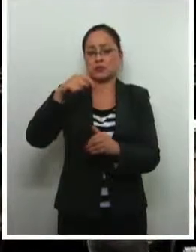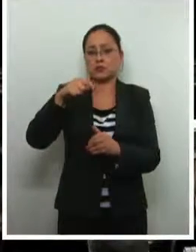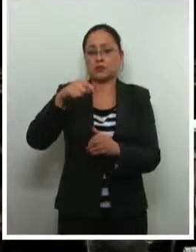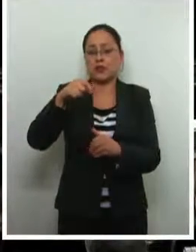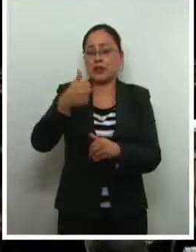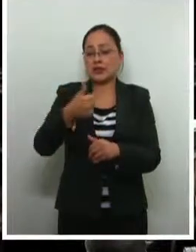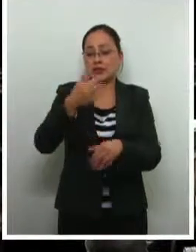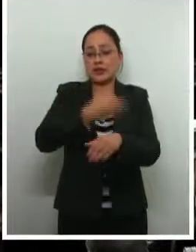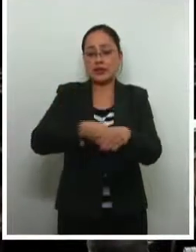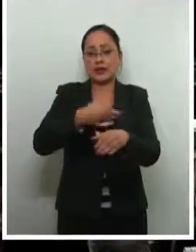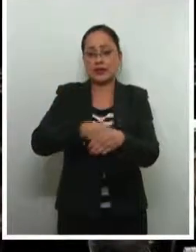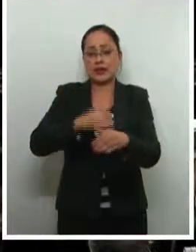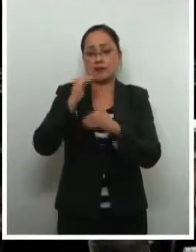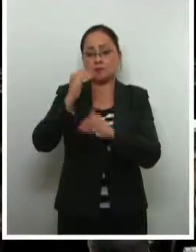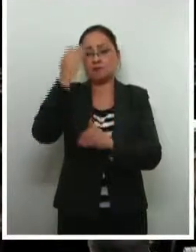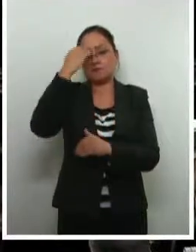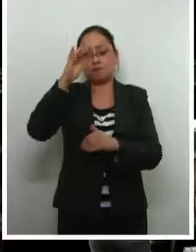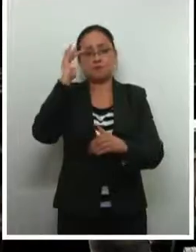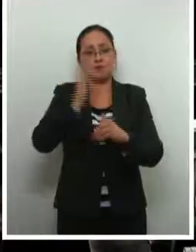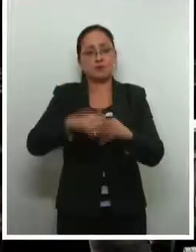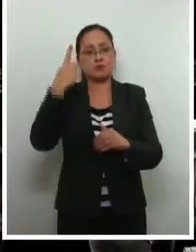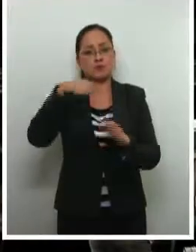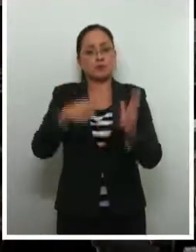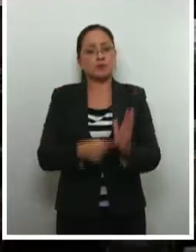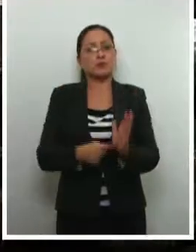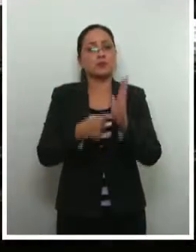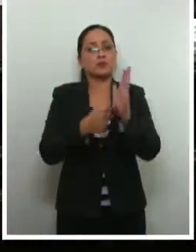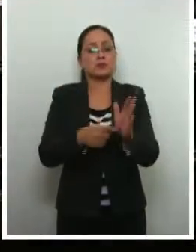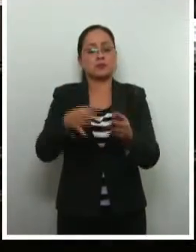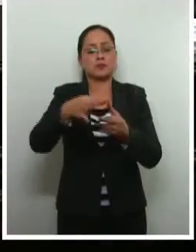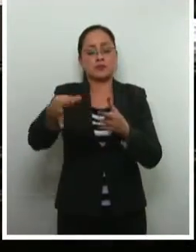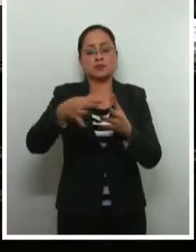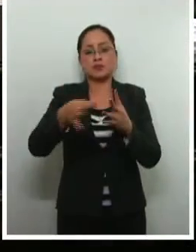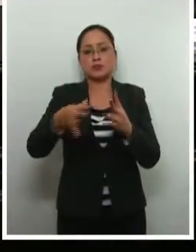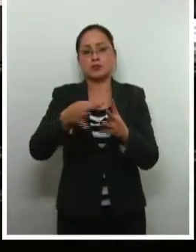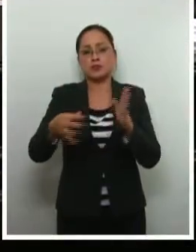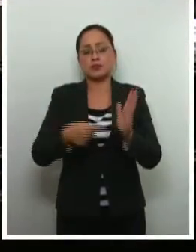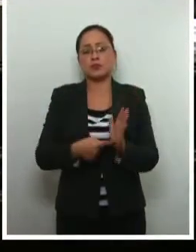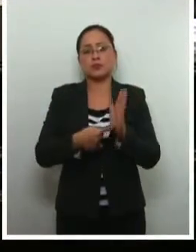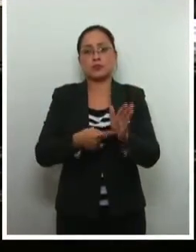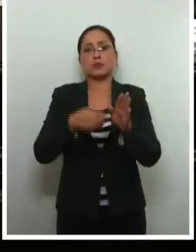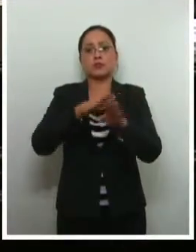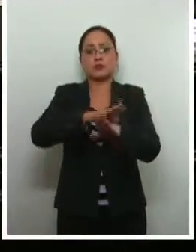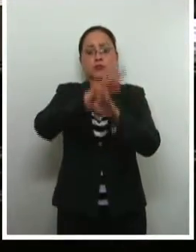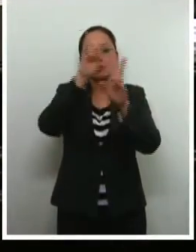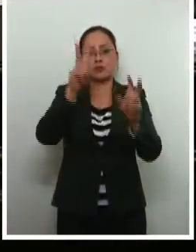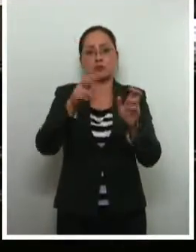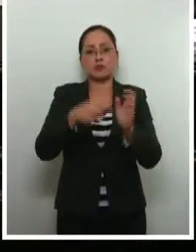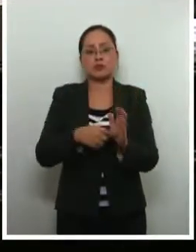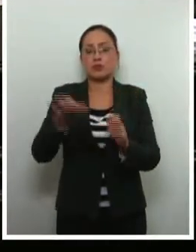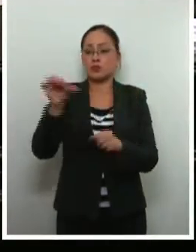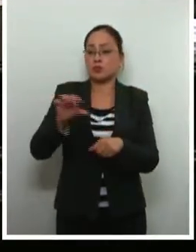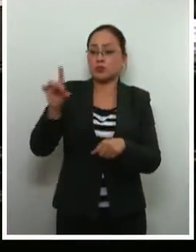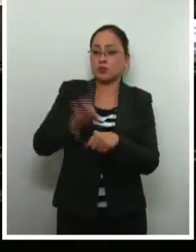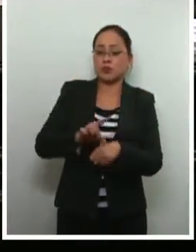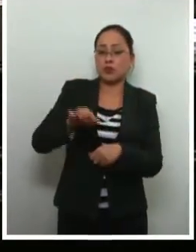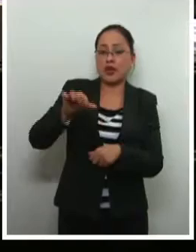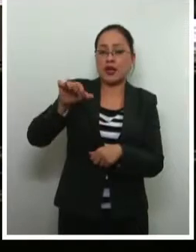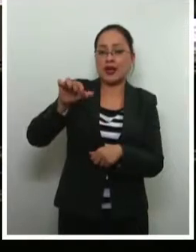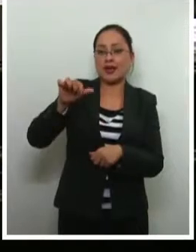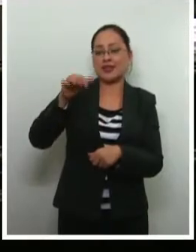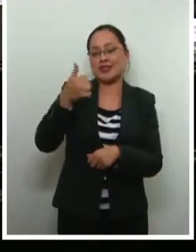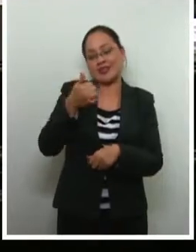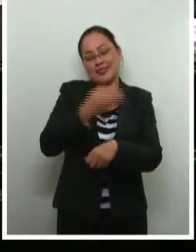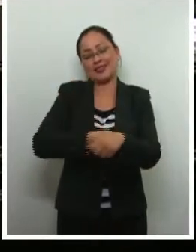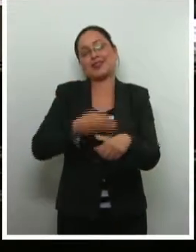18 horas para presentar las reservas que corresponden, más bien dicho, el día de hoy a las 18